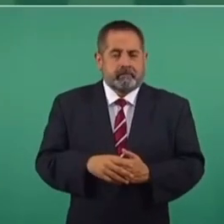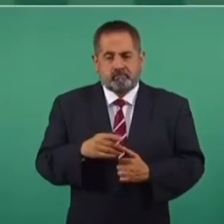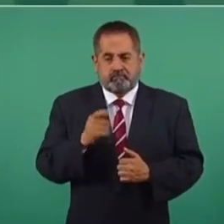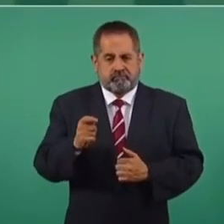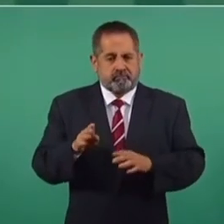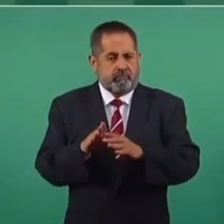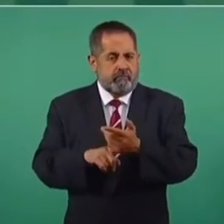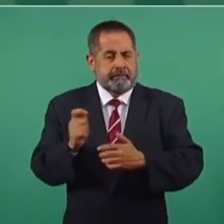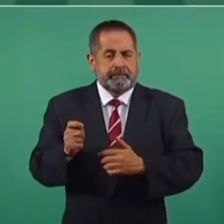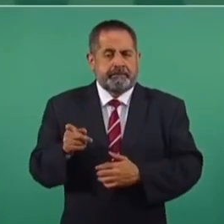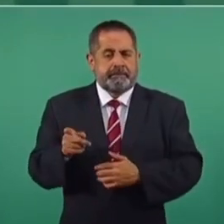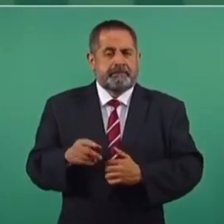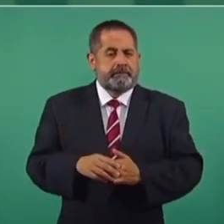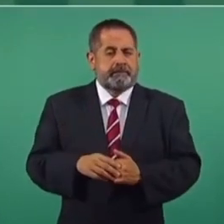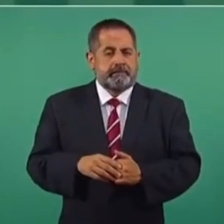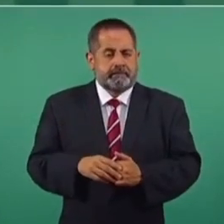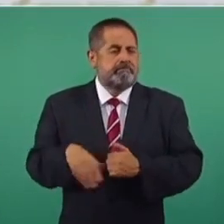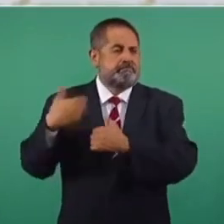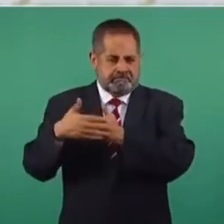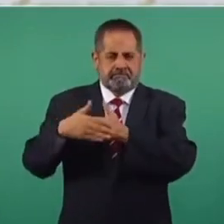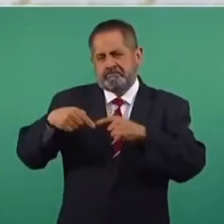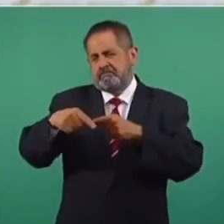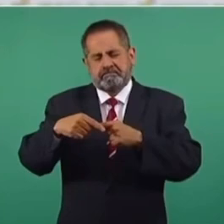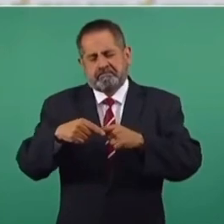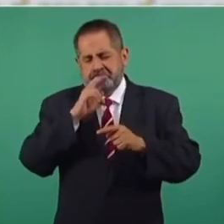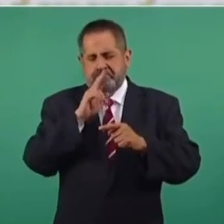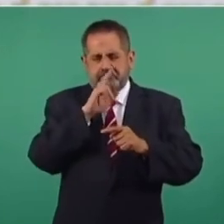va a superarse